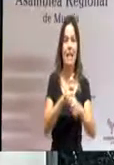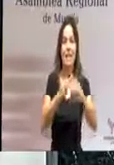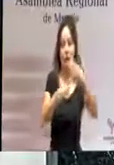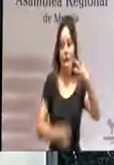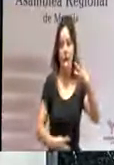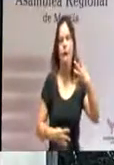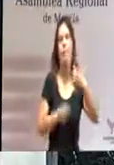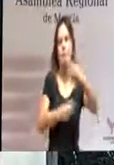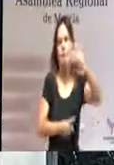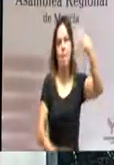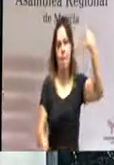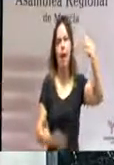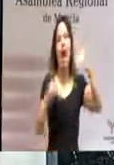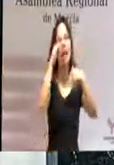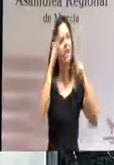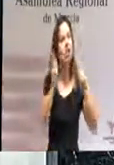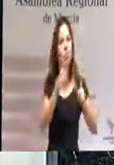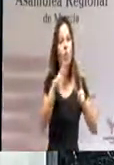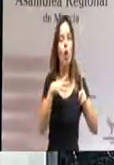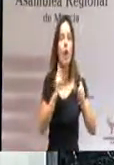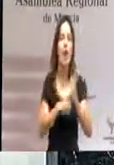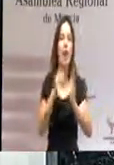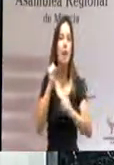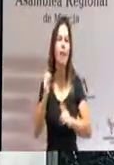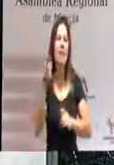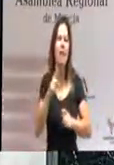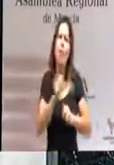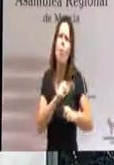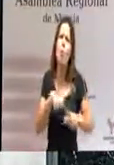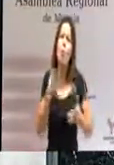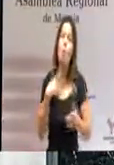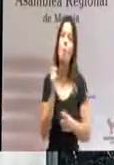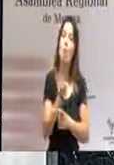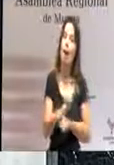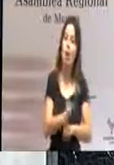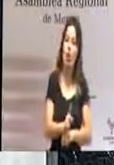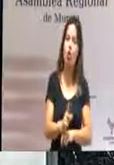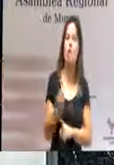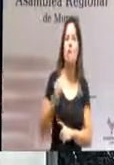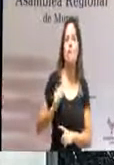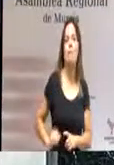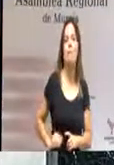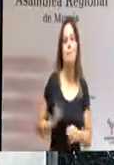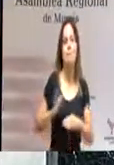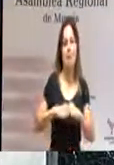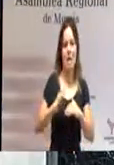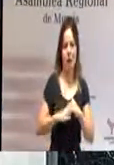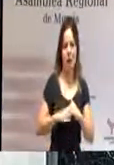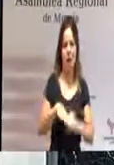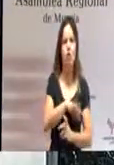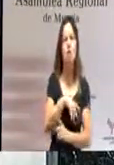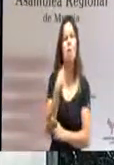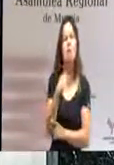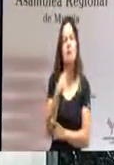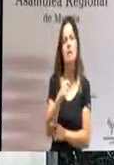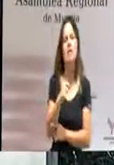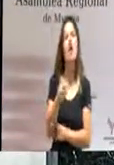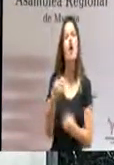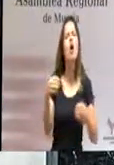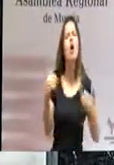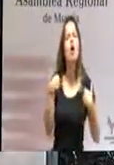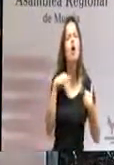no atención a la ley de dependencia y, lo que es más dramático, el impago de la renta básica. Señor presidente, era responsabilidad